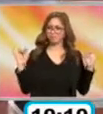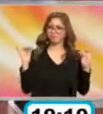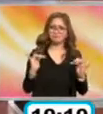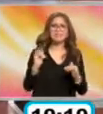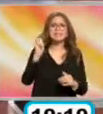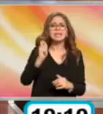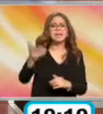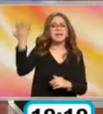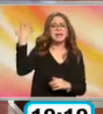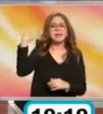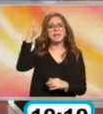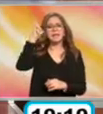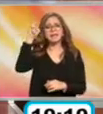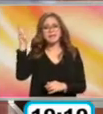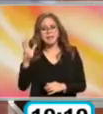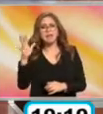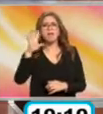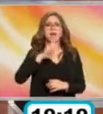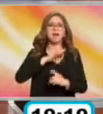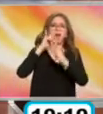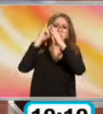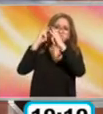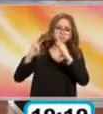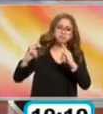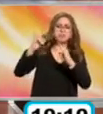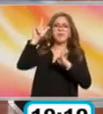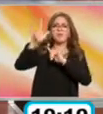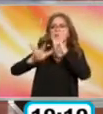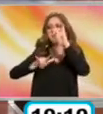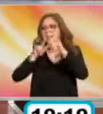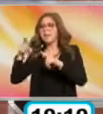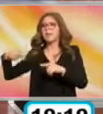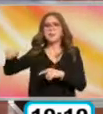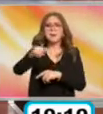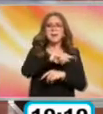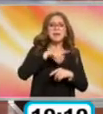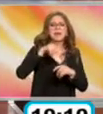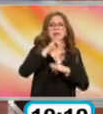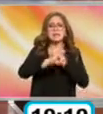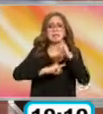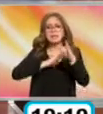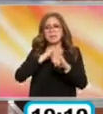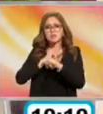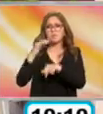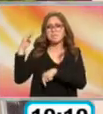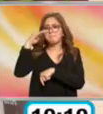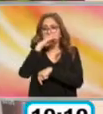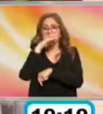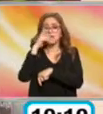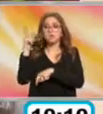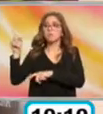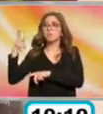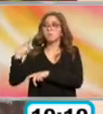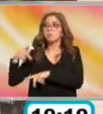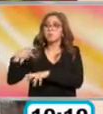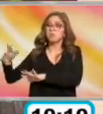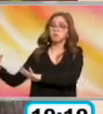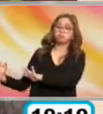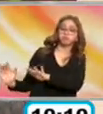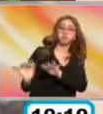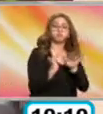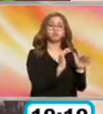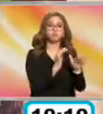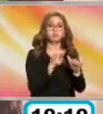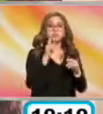en Hidalgo estaban las ferias con artistas internacionales gratuitos, tú llenaste, carnal. Imagínate, yo con toda esa información de